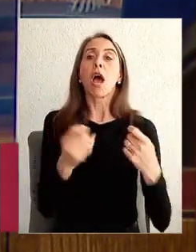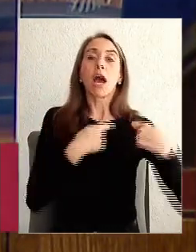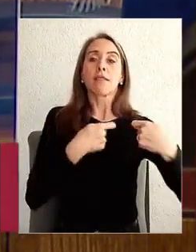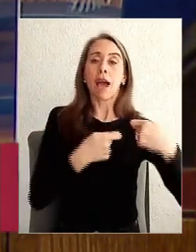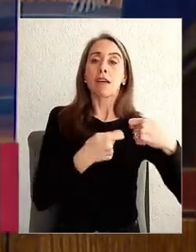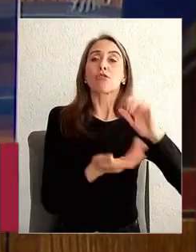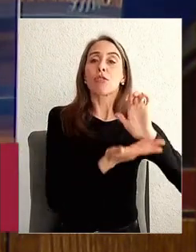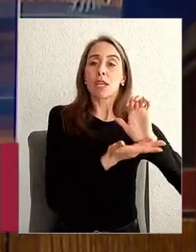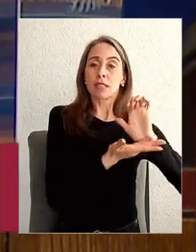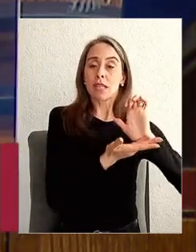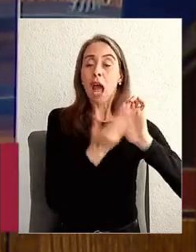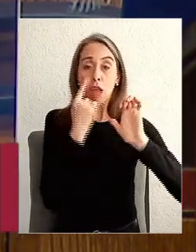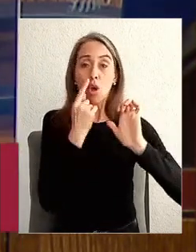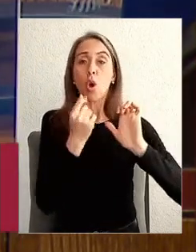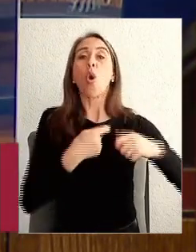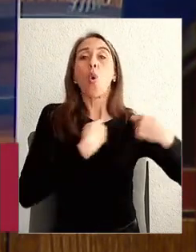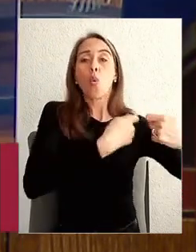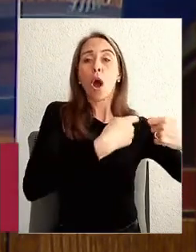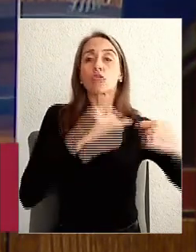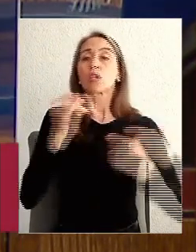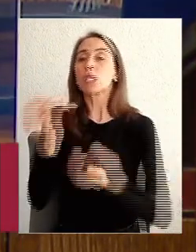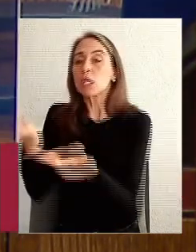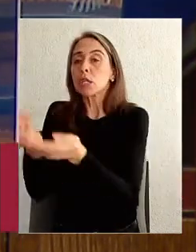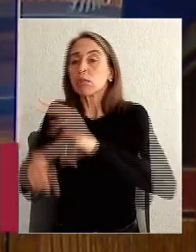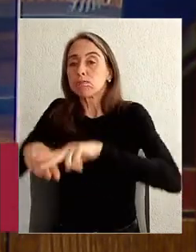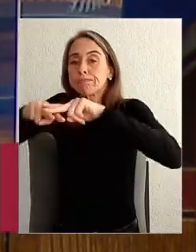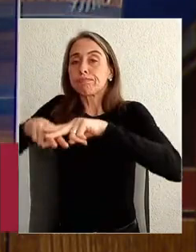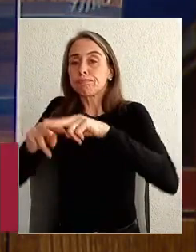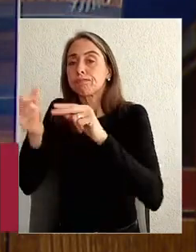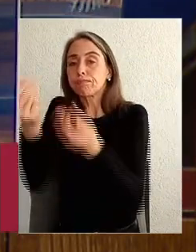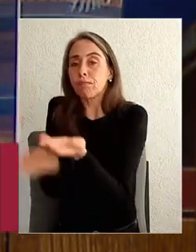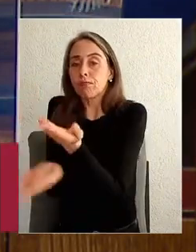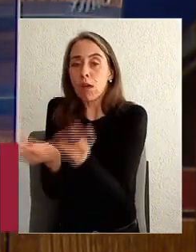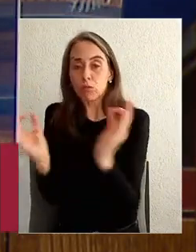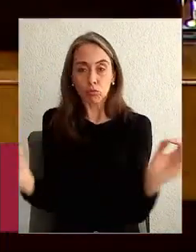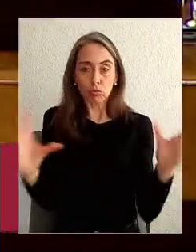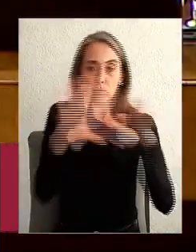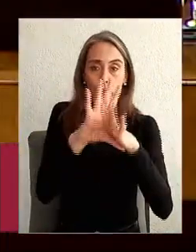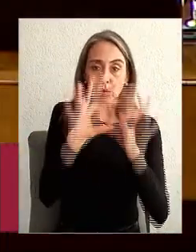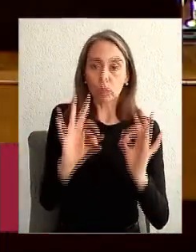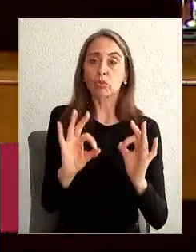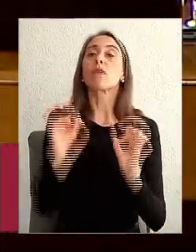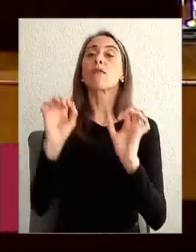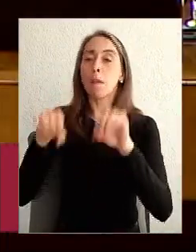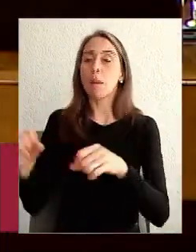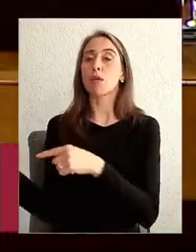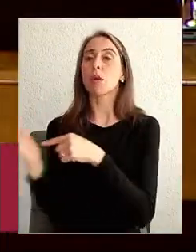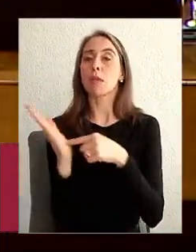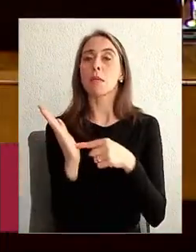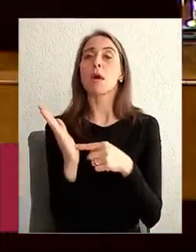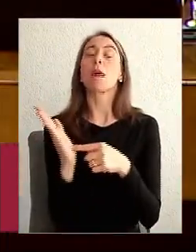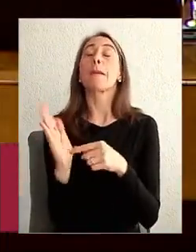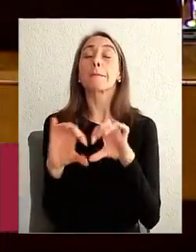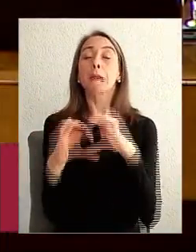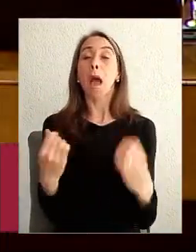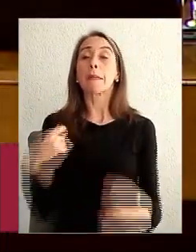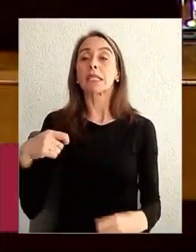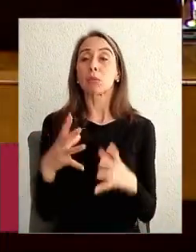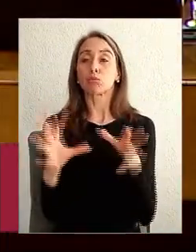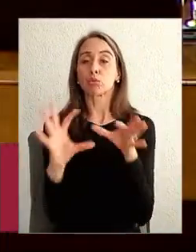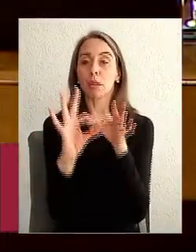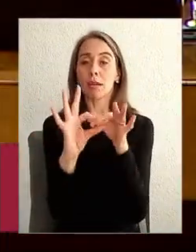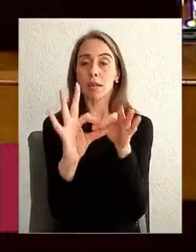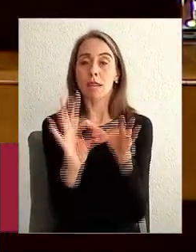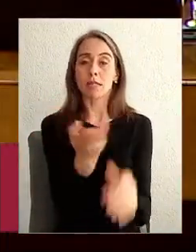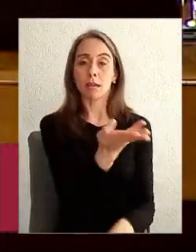Vamos a aprobar las modificaciones del Senado, presidente, por esta y otras consideraciones. Muchas gracias. Gracias, diputado Sauerbaum. Le ofrezco la palabra al